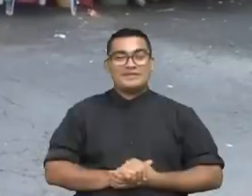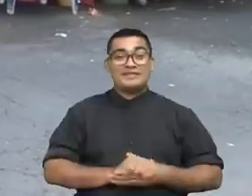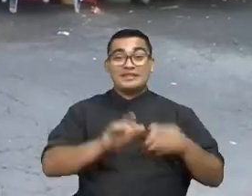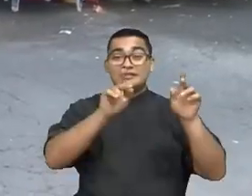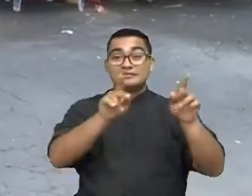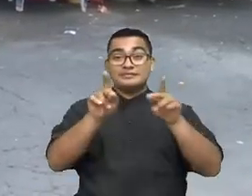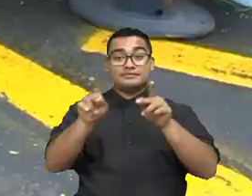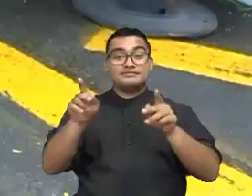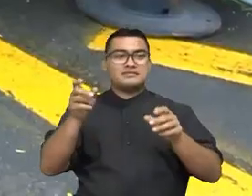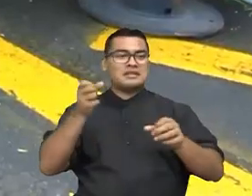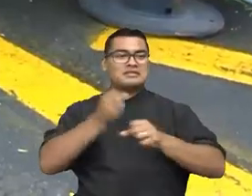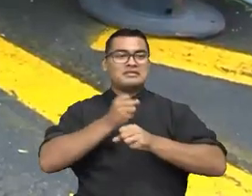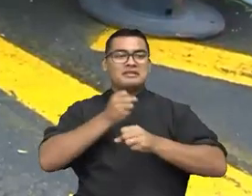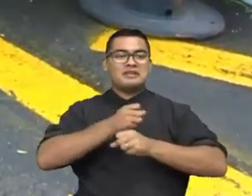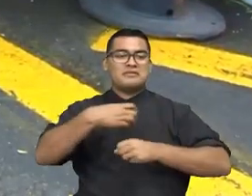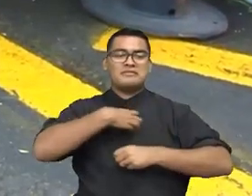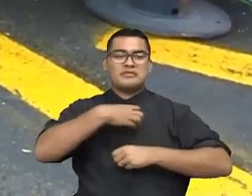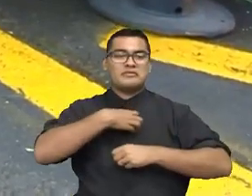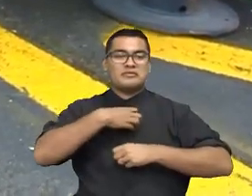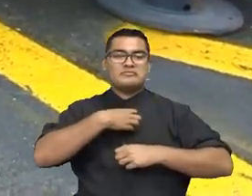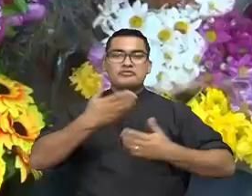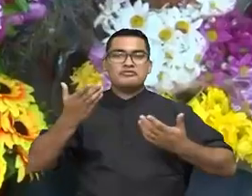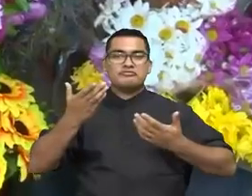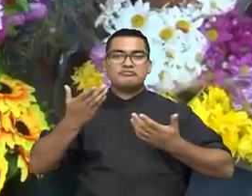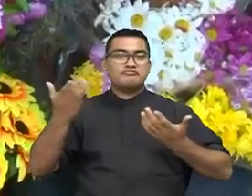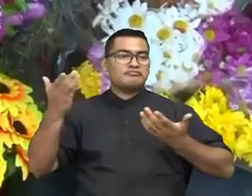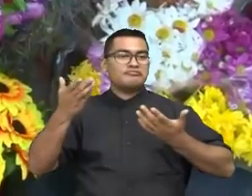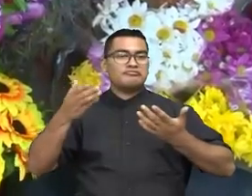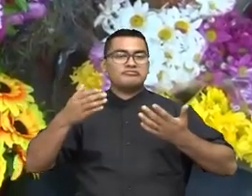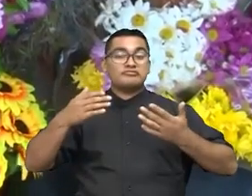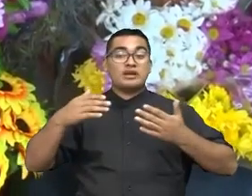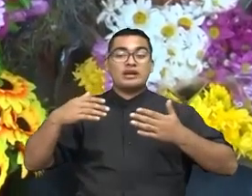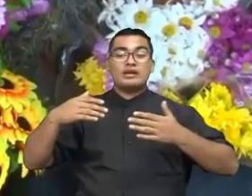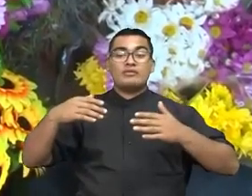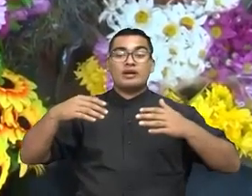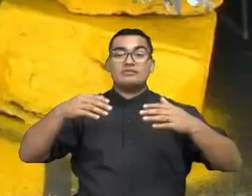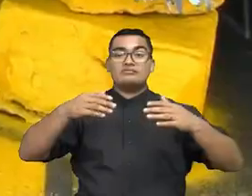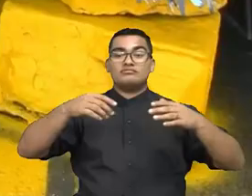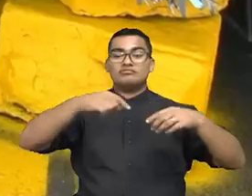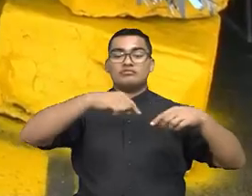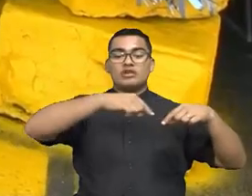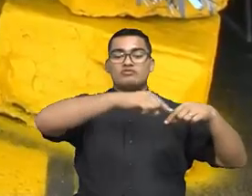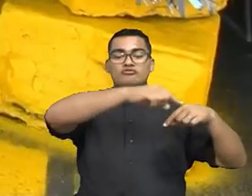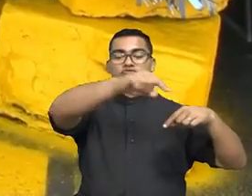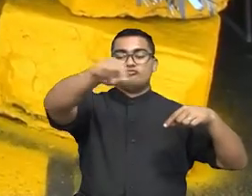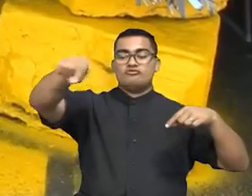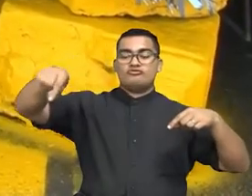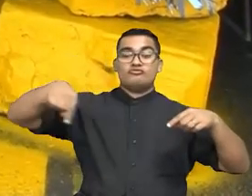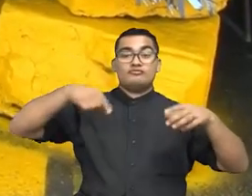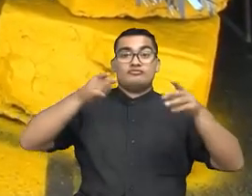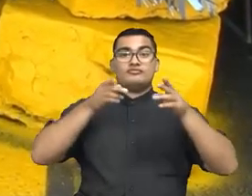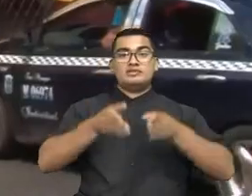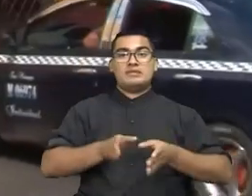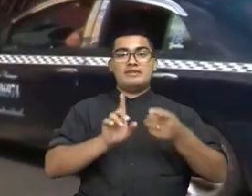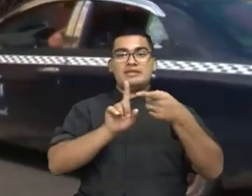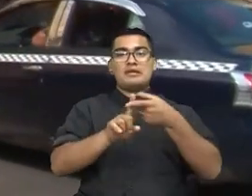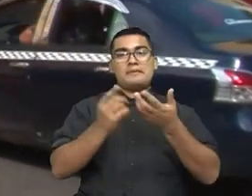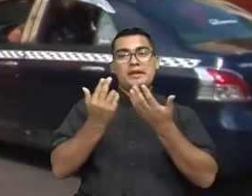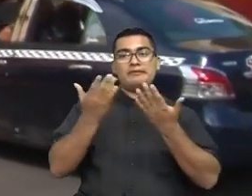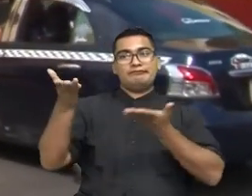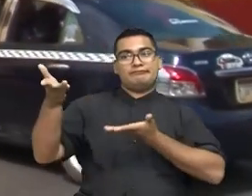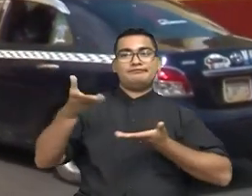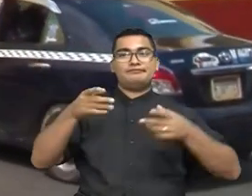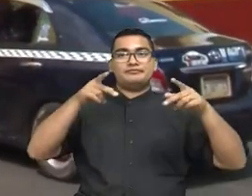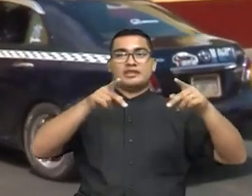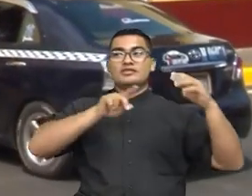Trabajadores por cuenta propia, ubicados en las afueras del Cementerio General y sus alrededores, se preparan para recibir a miles de personas que